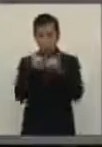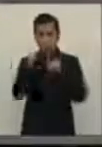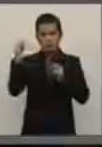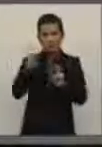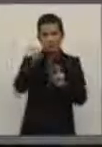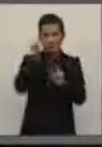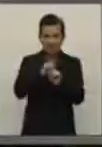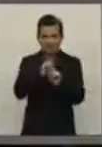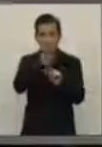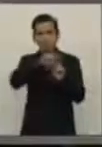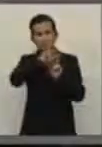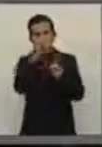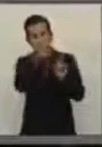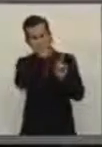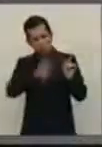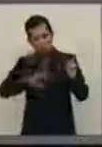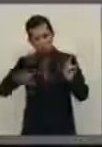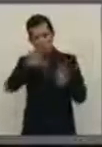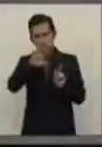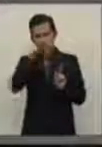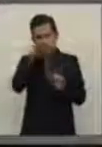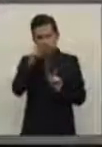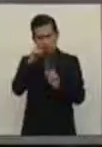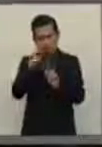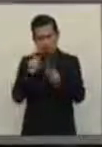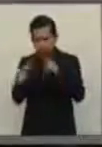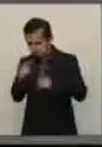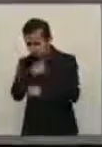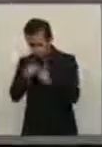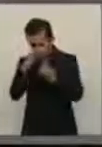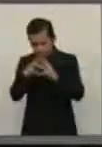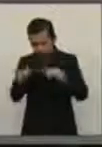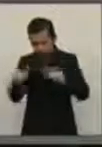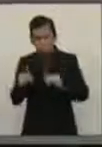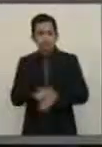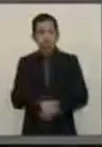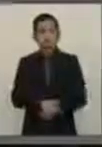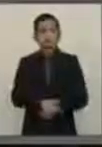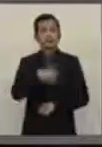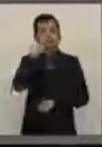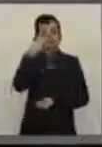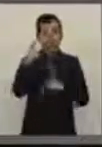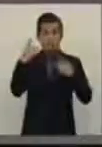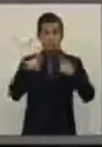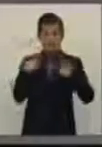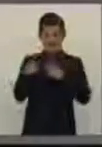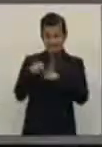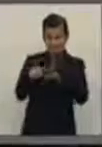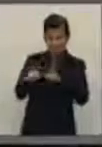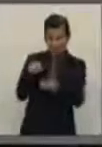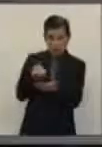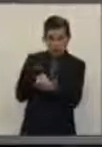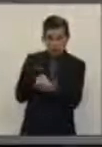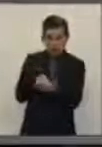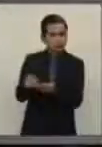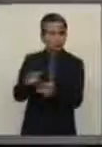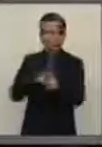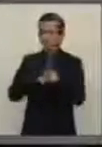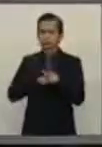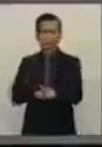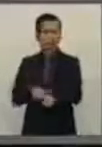de conciliación y arbitraje, en el sentido de que los trabajadores en activo conserven su